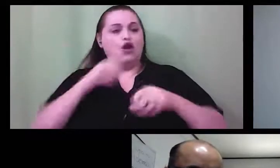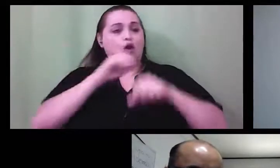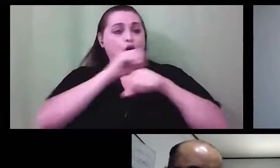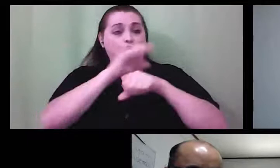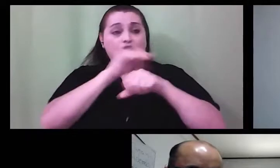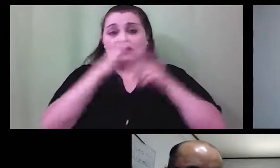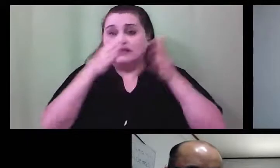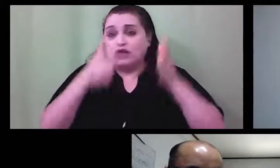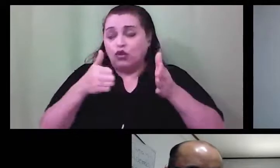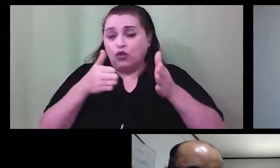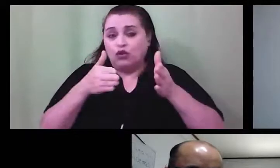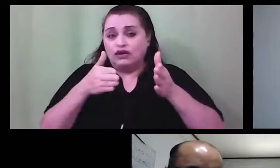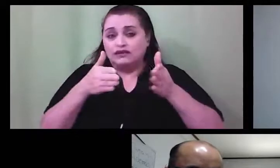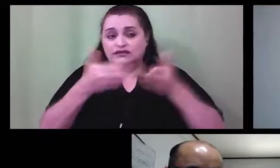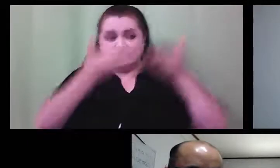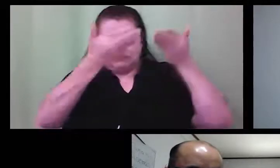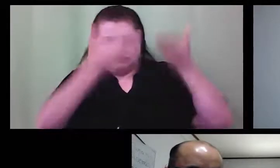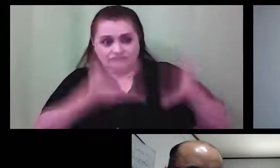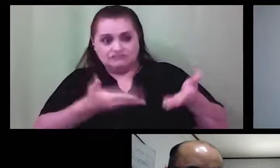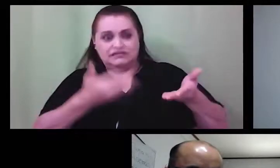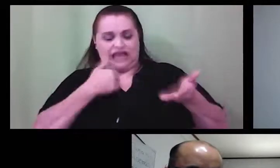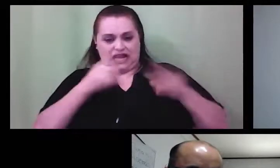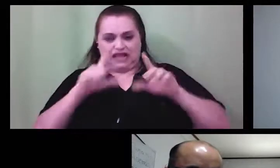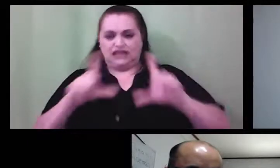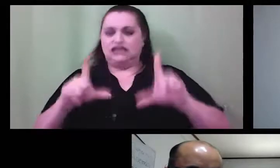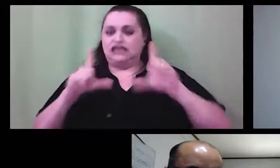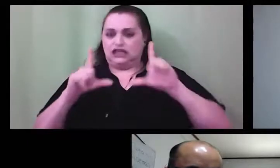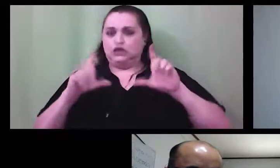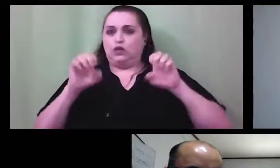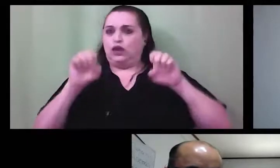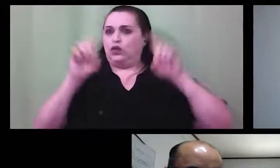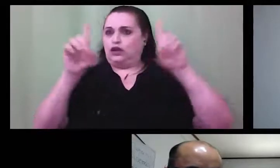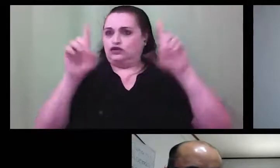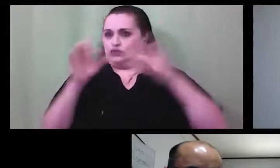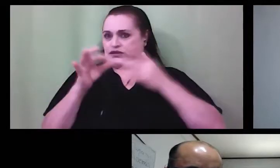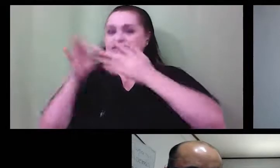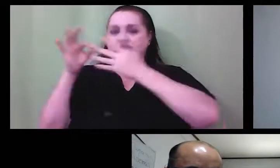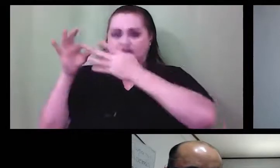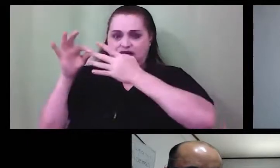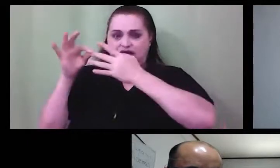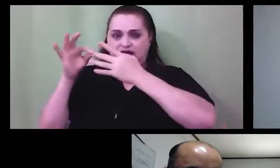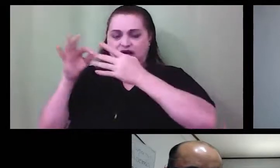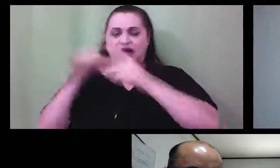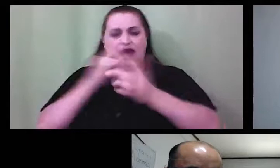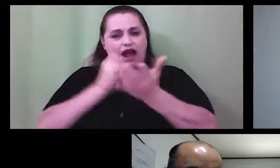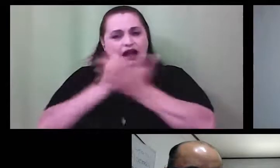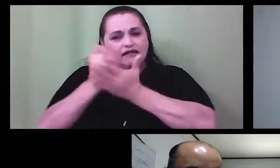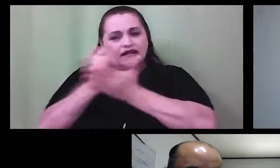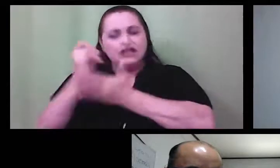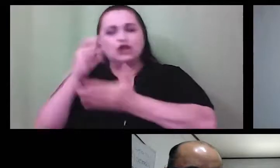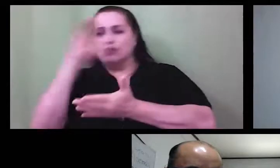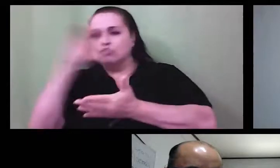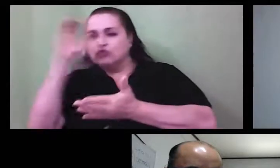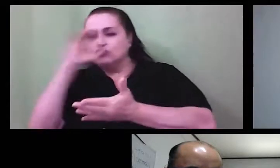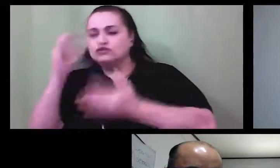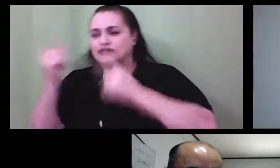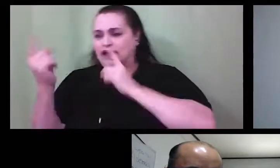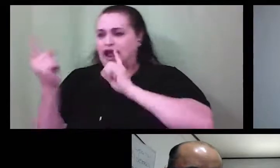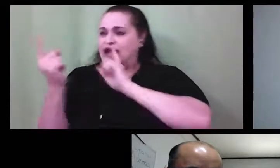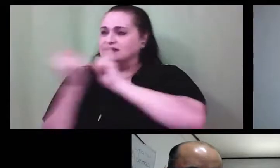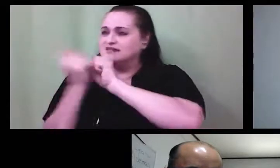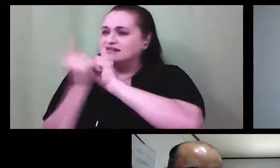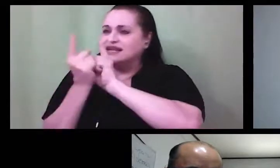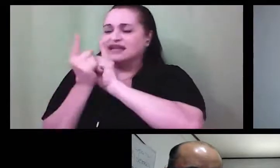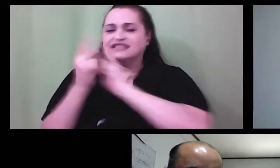que tienen su título de educación especial. Averigüen, busquen, acérquense, no